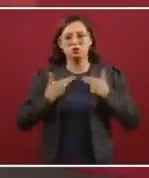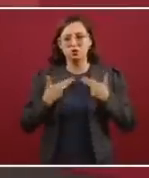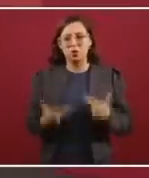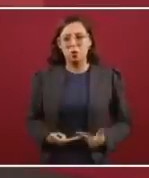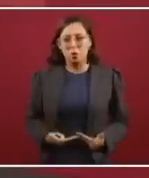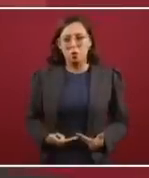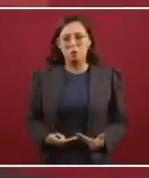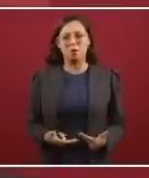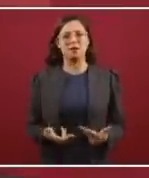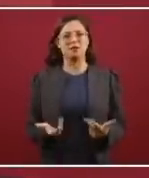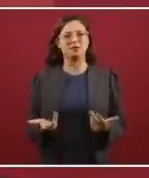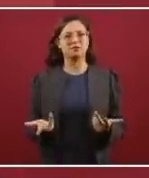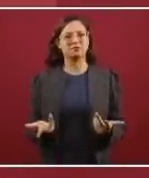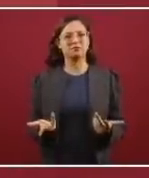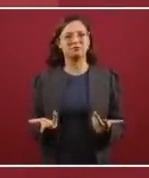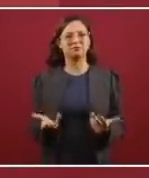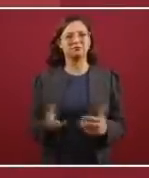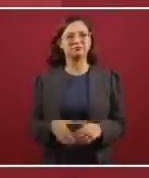humanitario.